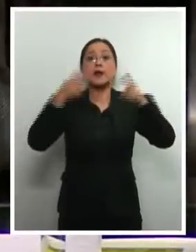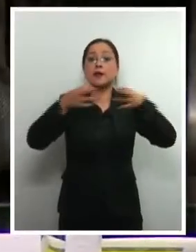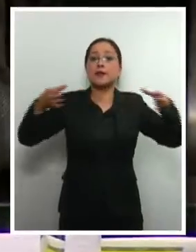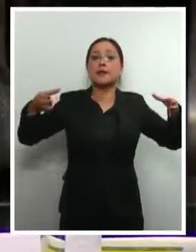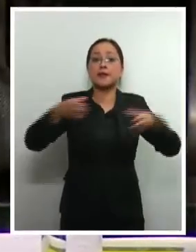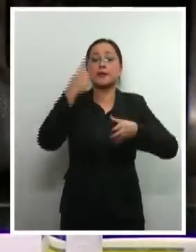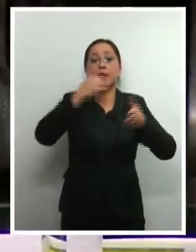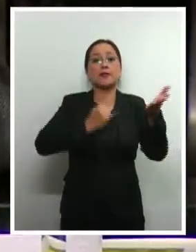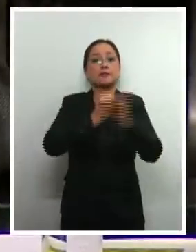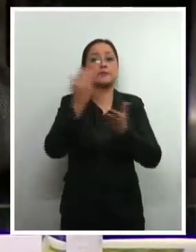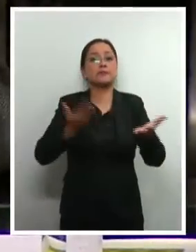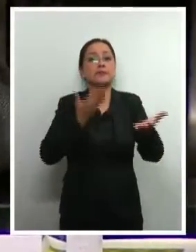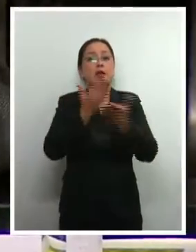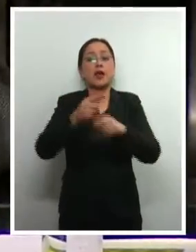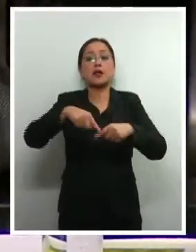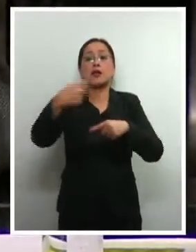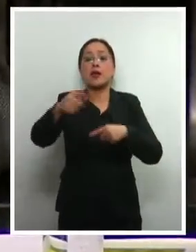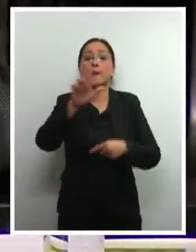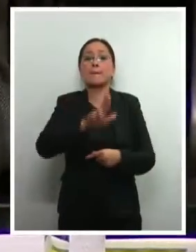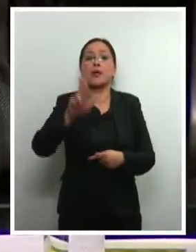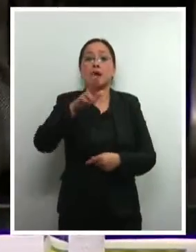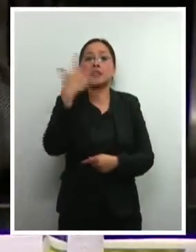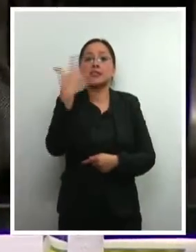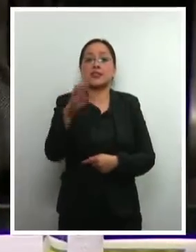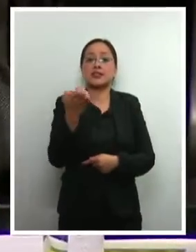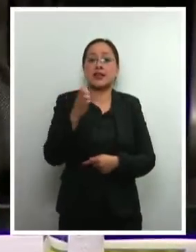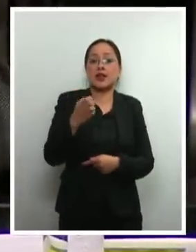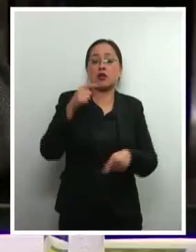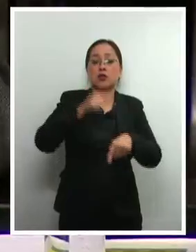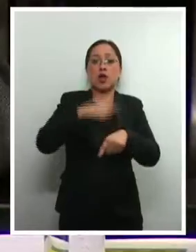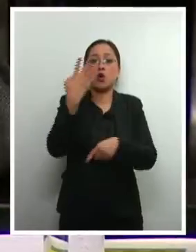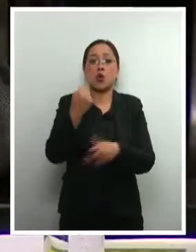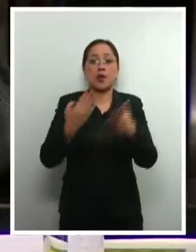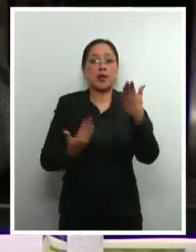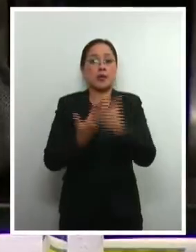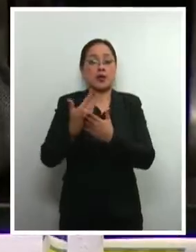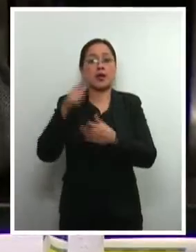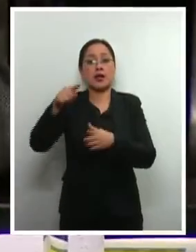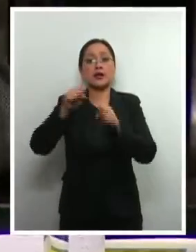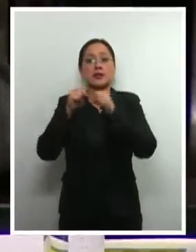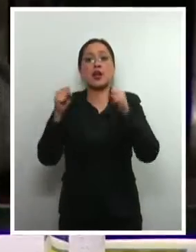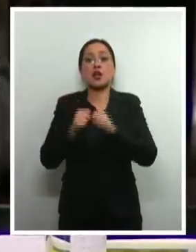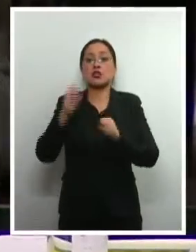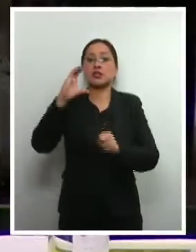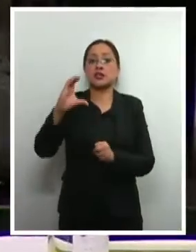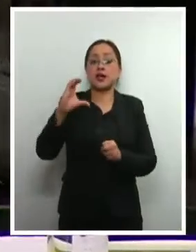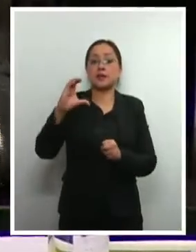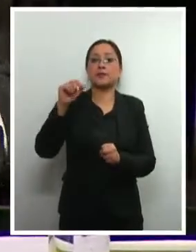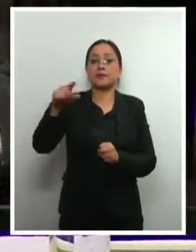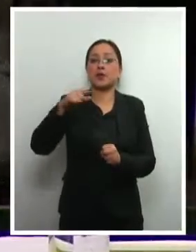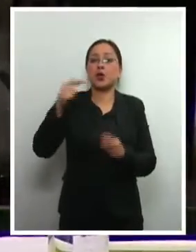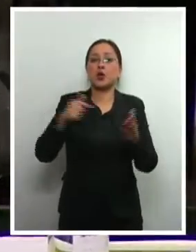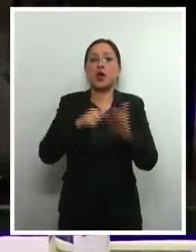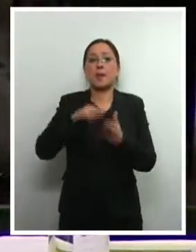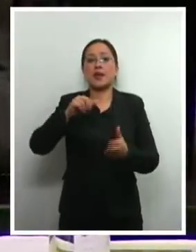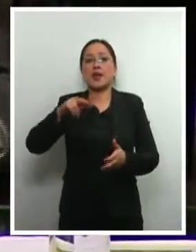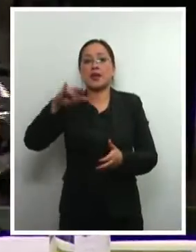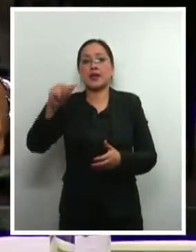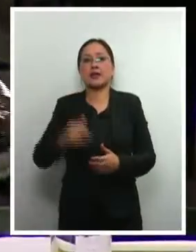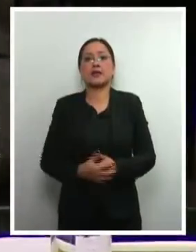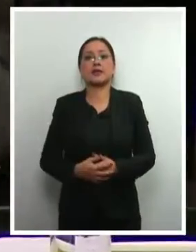de dictamen el próximo martes 10 de enero a las 9 horas en el Salón C de Palacio de